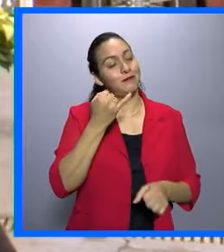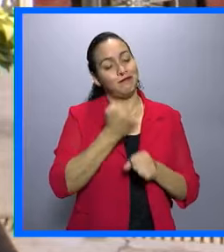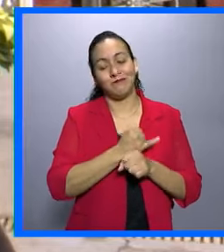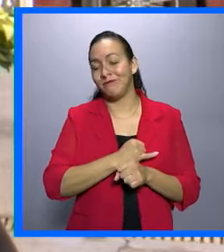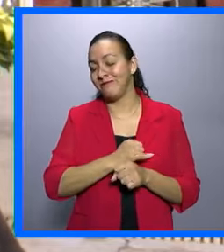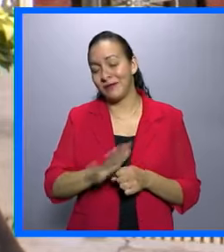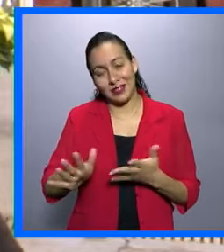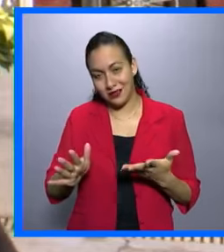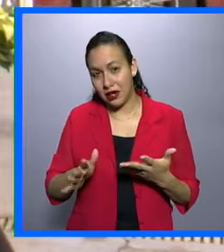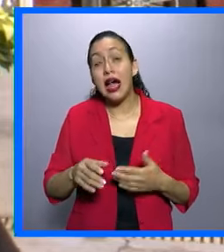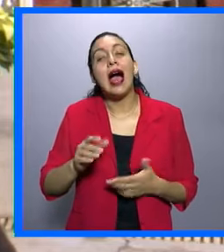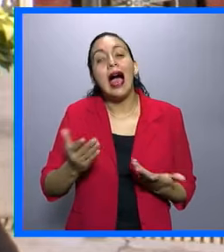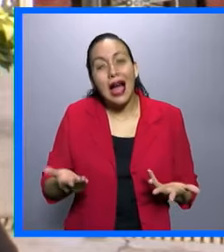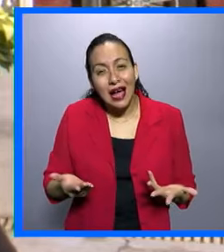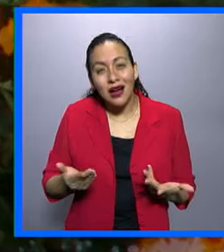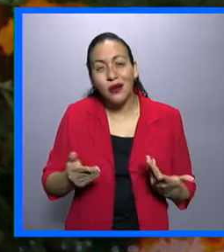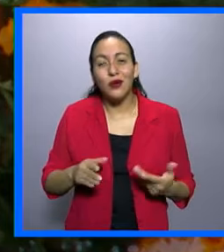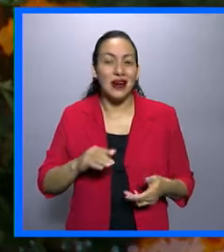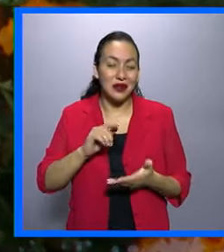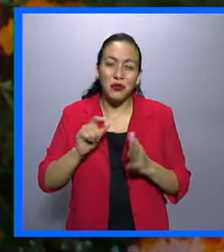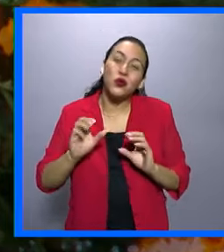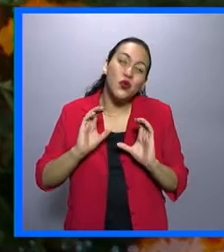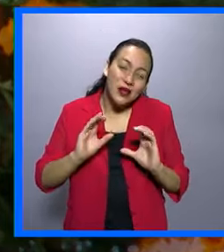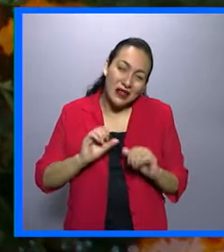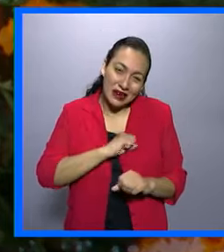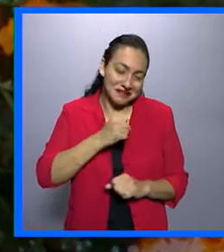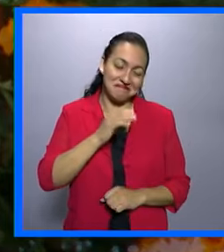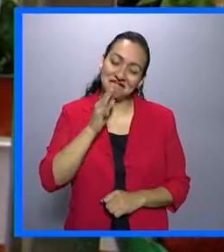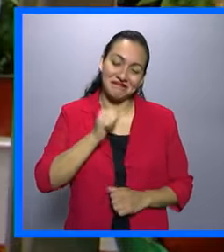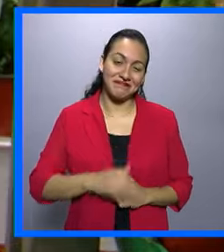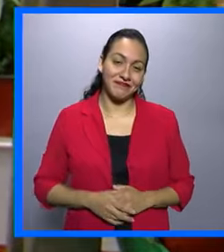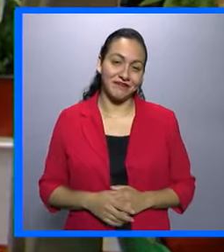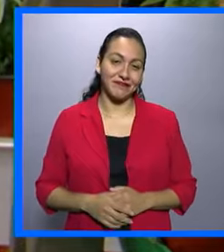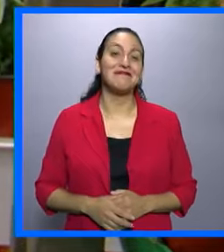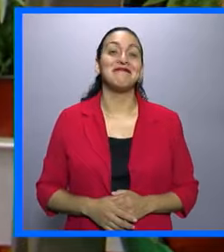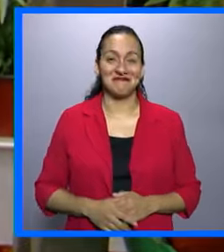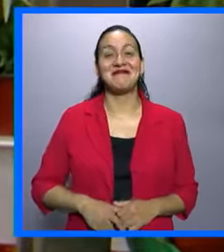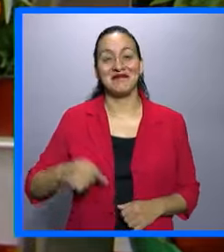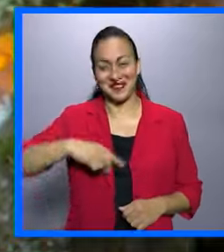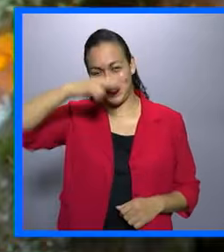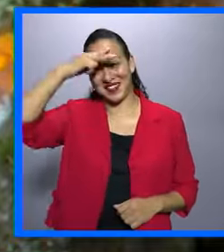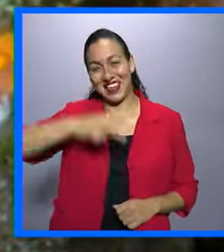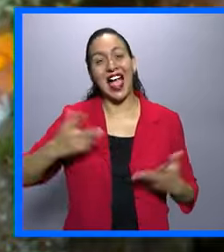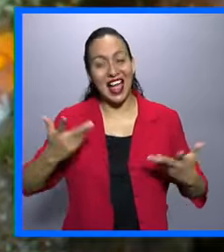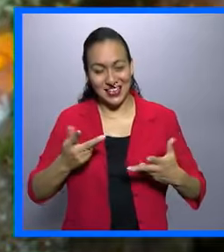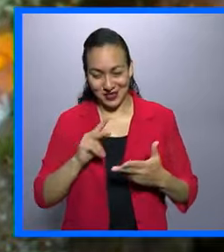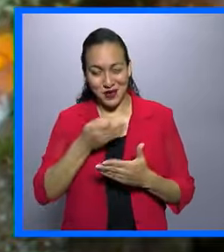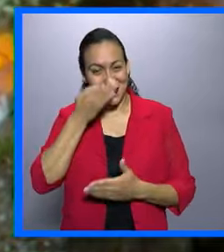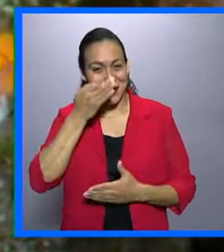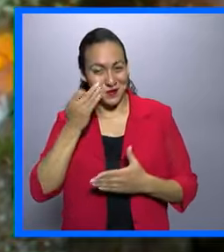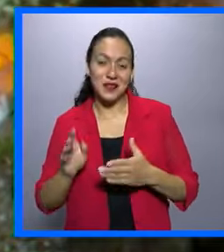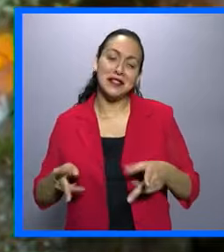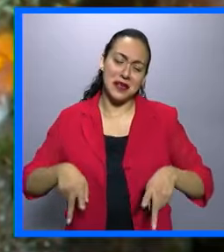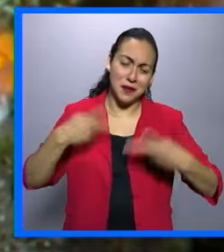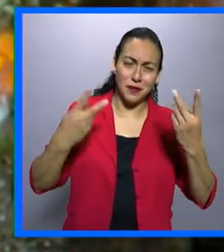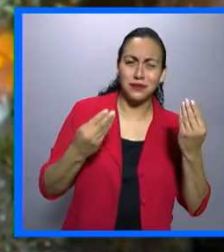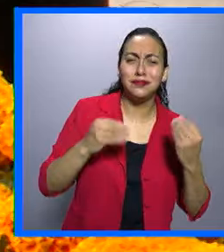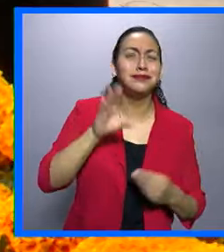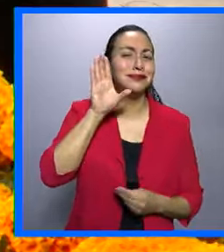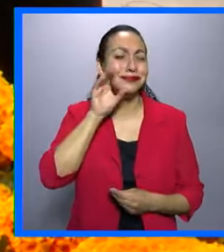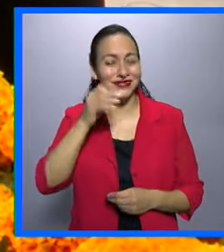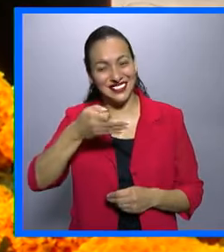cuestiones fitosanitarias, no pasaría. Garantizado, somos productores y aquí se vende la flor de